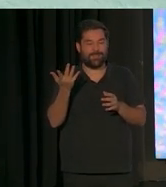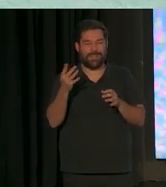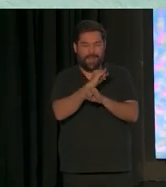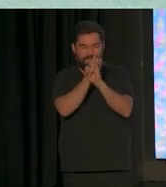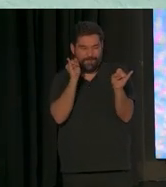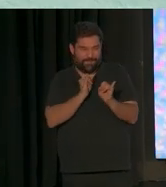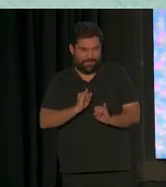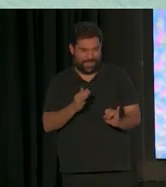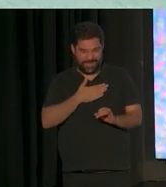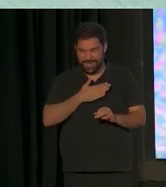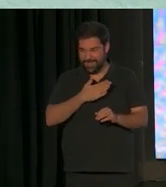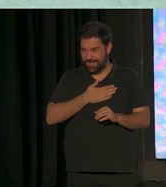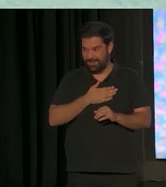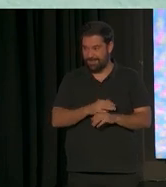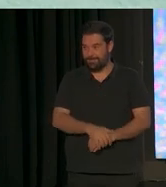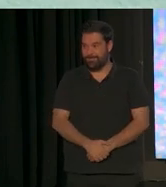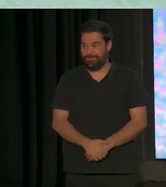haces!